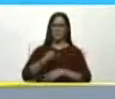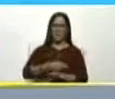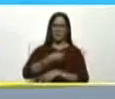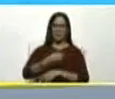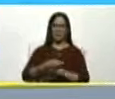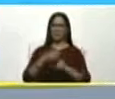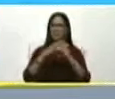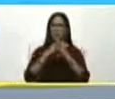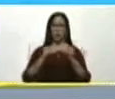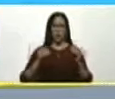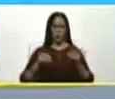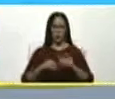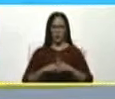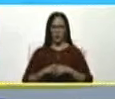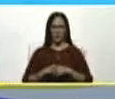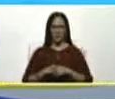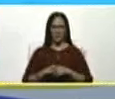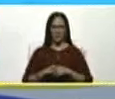los medios